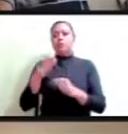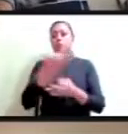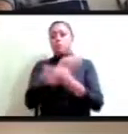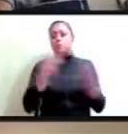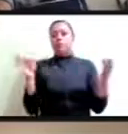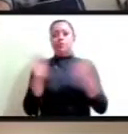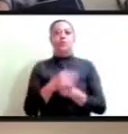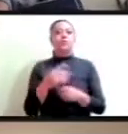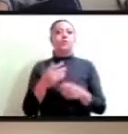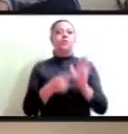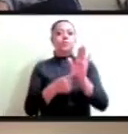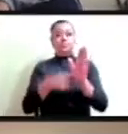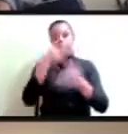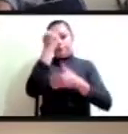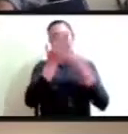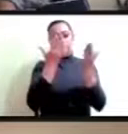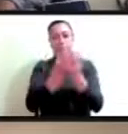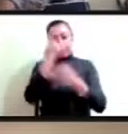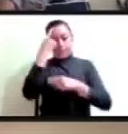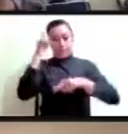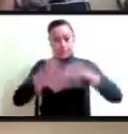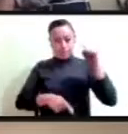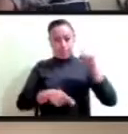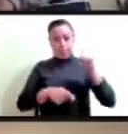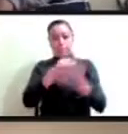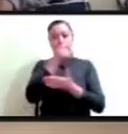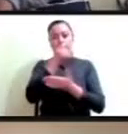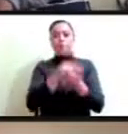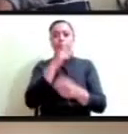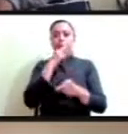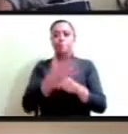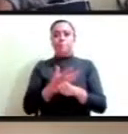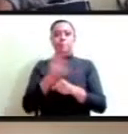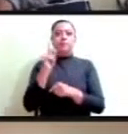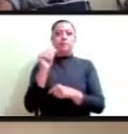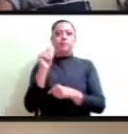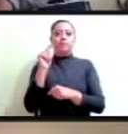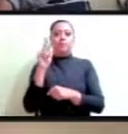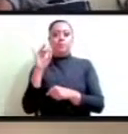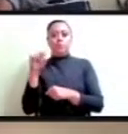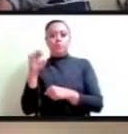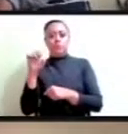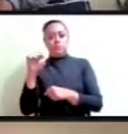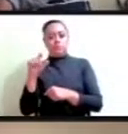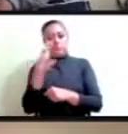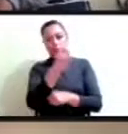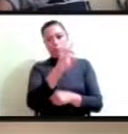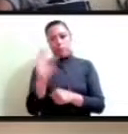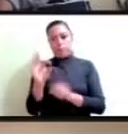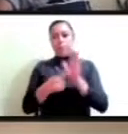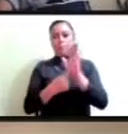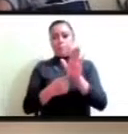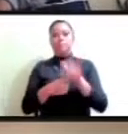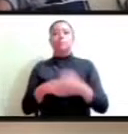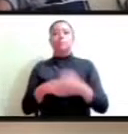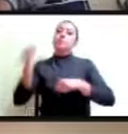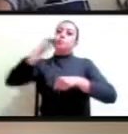se abroga la Ley de Responsabilidad Patrimonial del Distrito Federal y se expide la Ley de